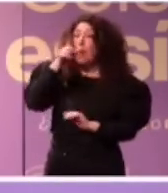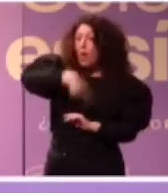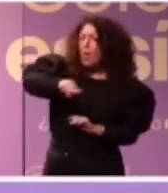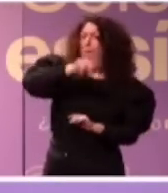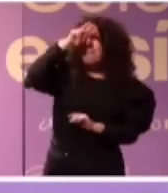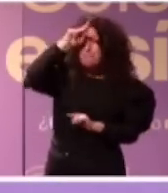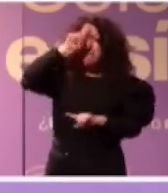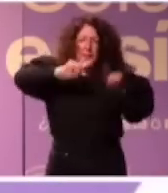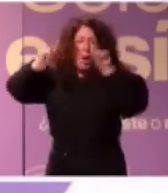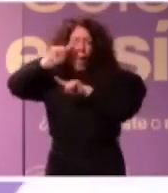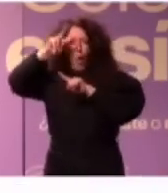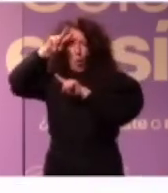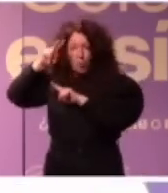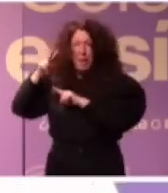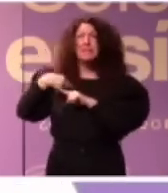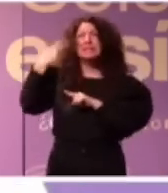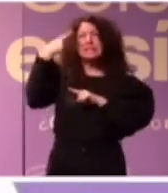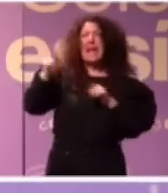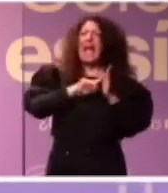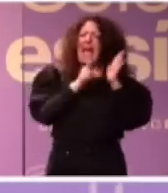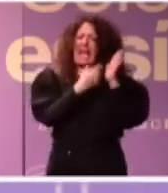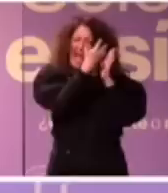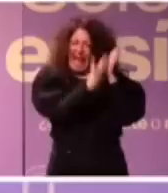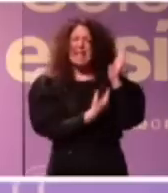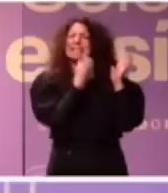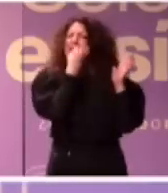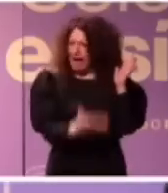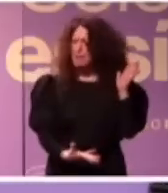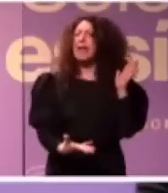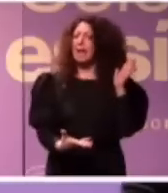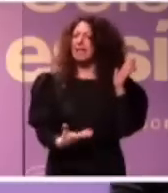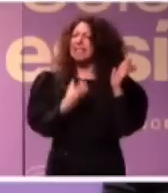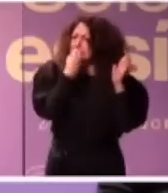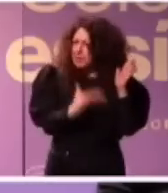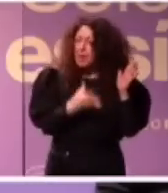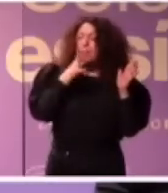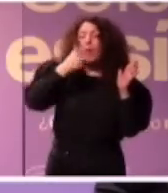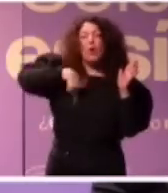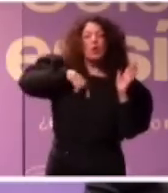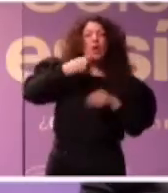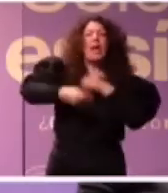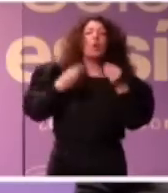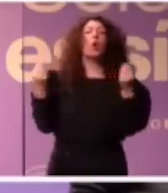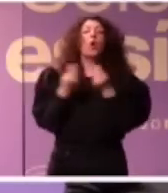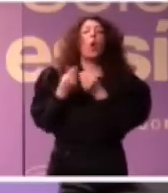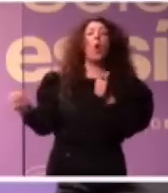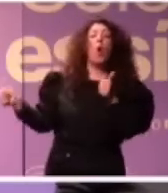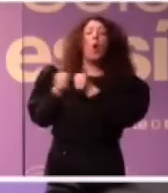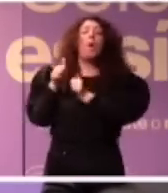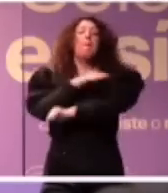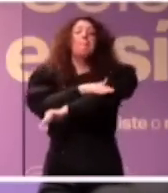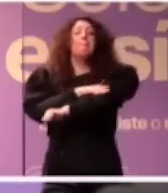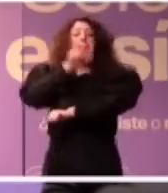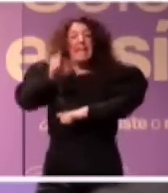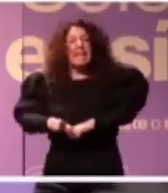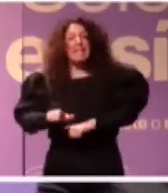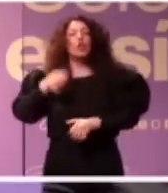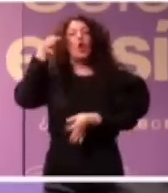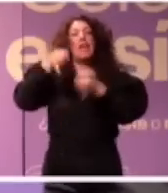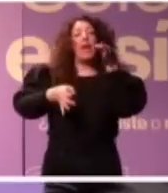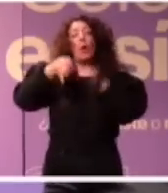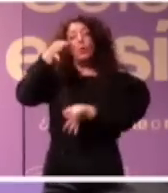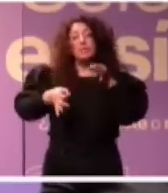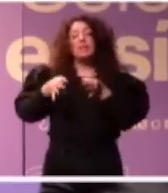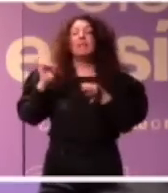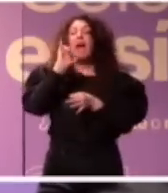preocupación, aunque sabemos que la ley está bien hecha, entre otras cosas porque la hicimos con el ministro competente, que era el ministro de Justicia, Juan